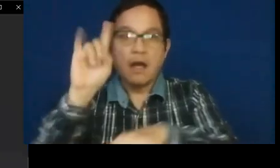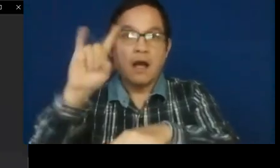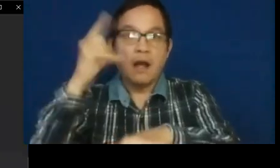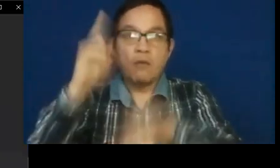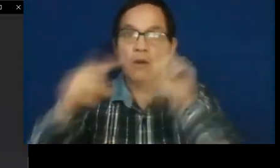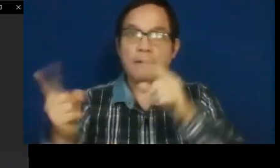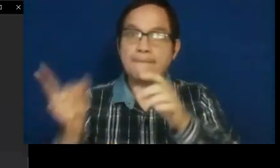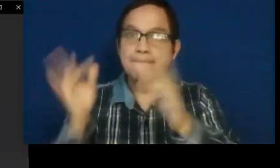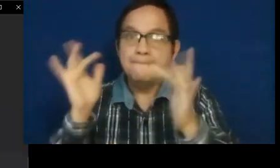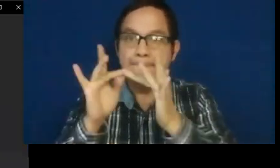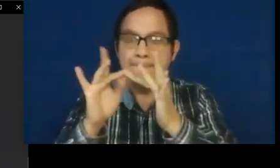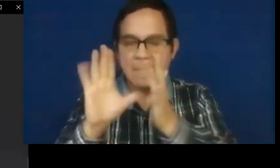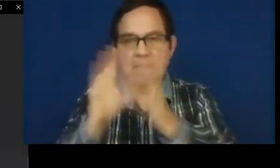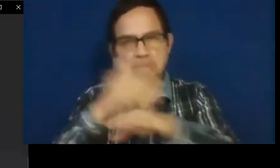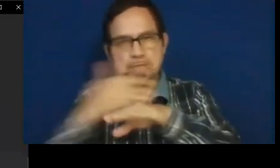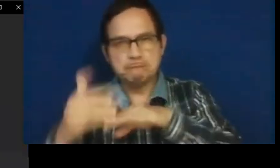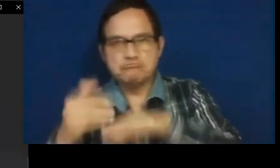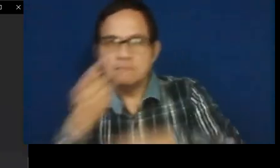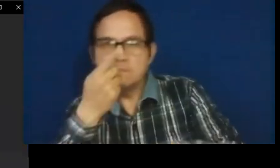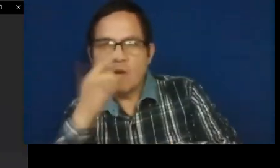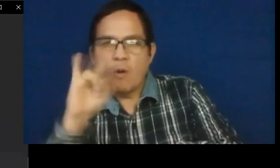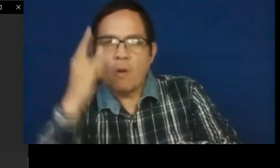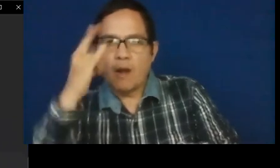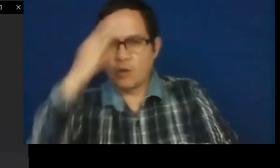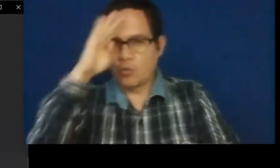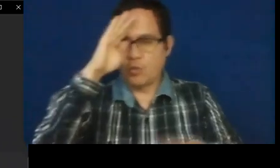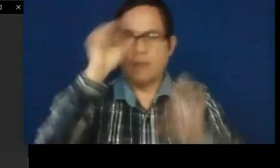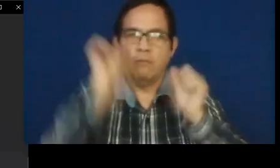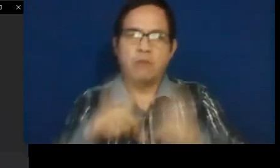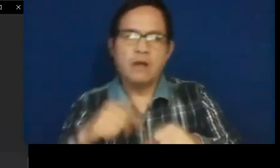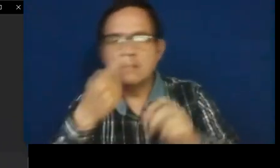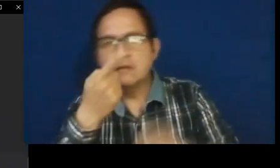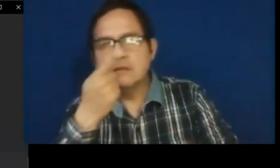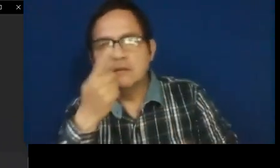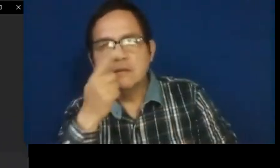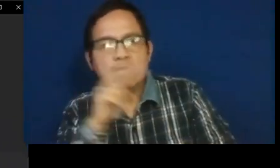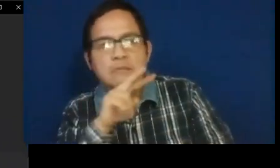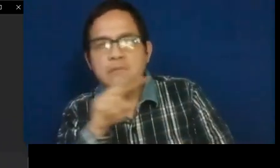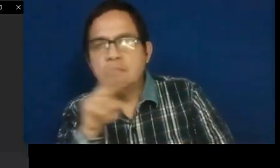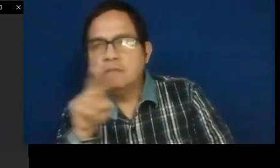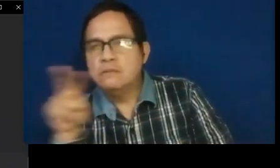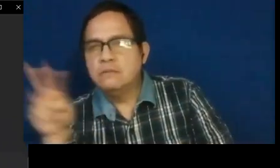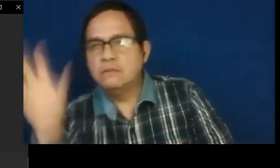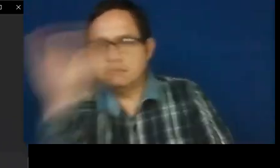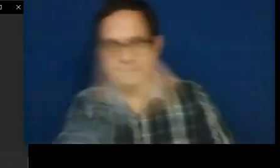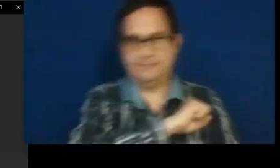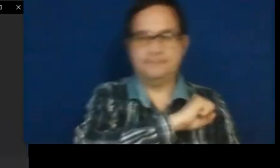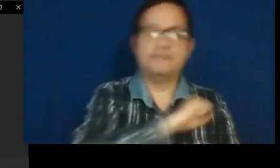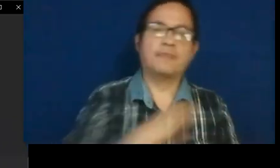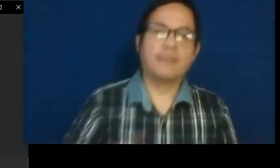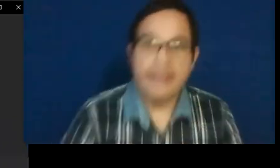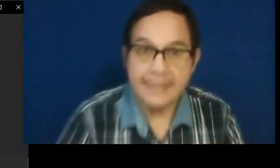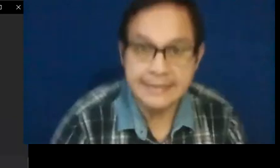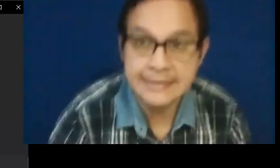hacer y por si hay alguna duda o alguna consulta adicional ustedes también lo puedan hacer. Bien, entonces aquí en el